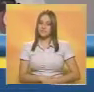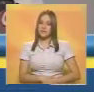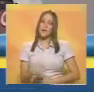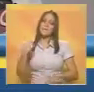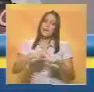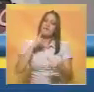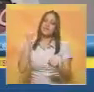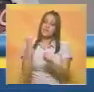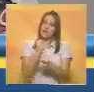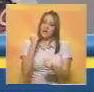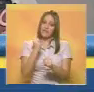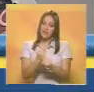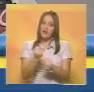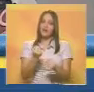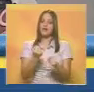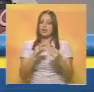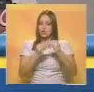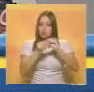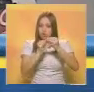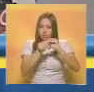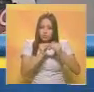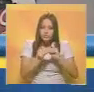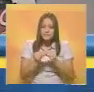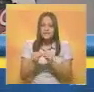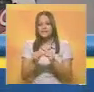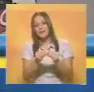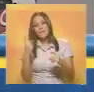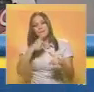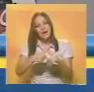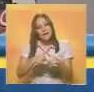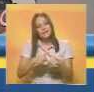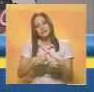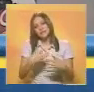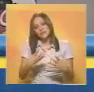Además de los trabajos de dragado y